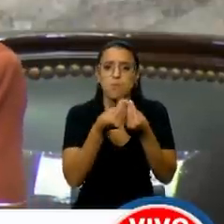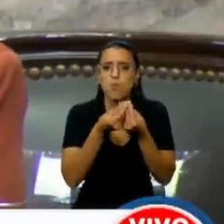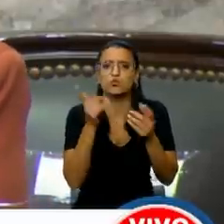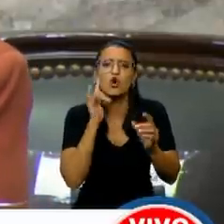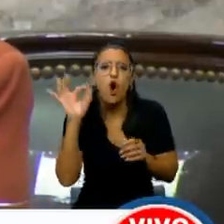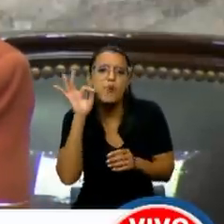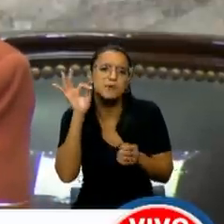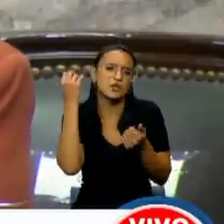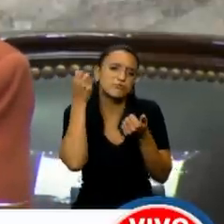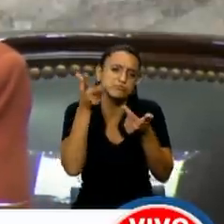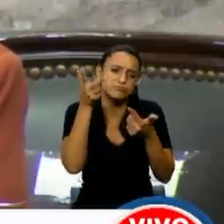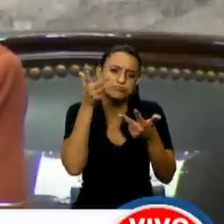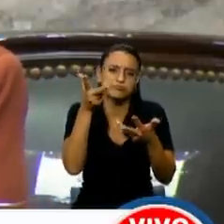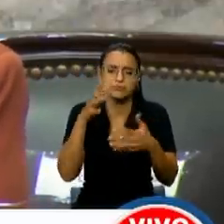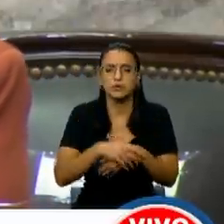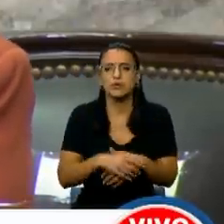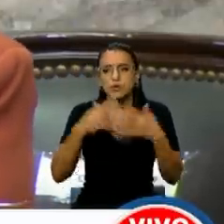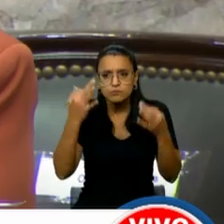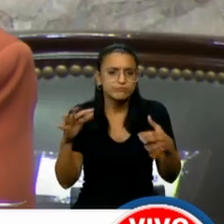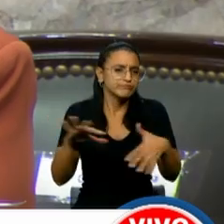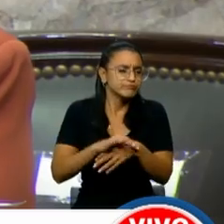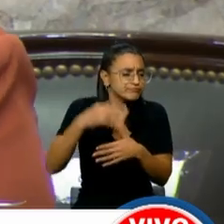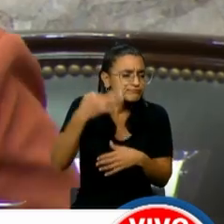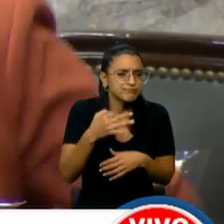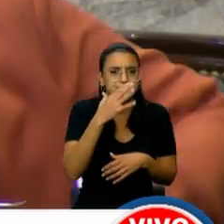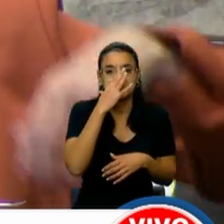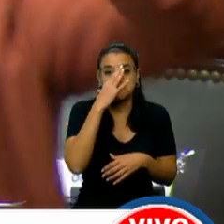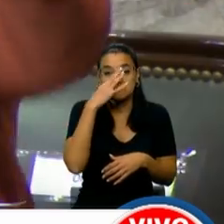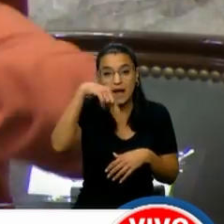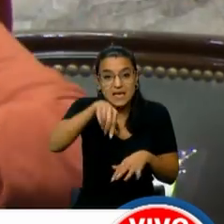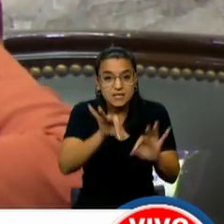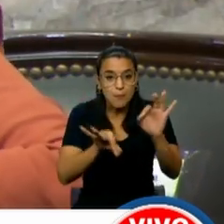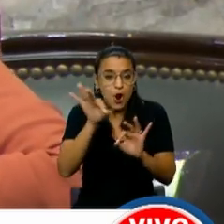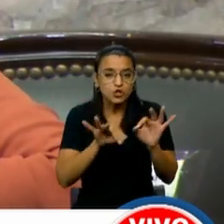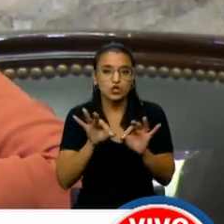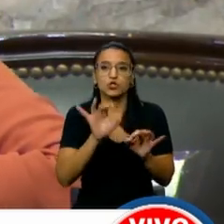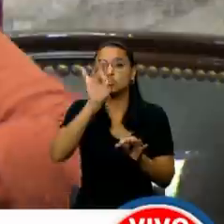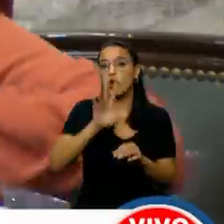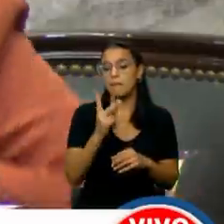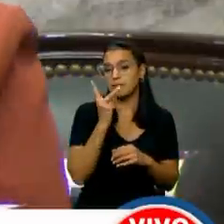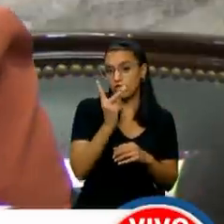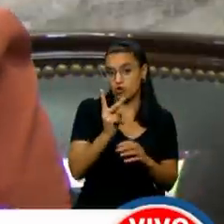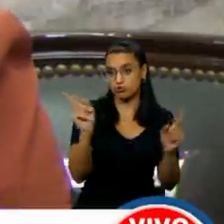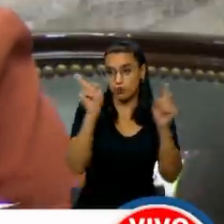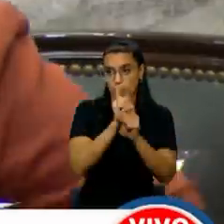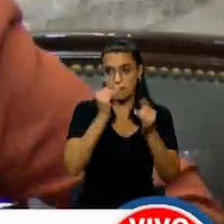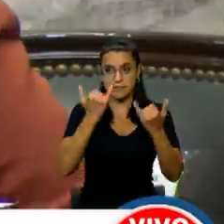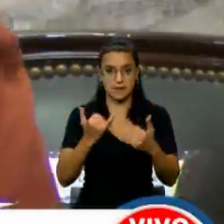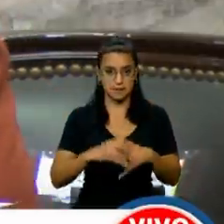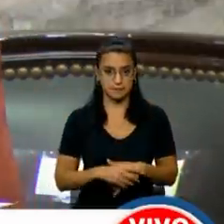opinado y con muchas tiras con mucha ciencia es que este proyecto tiene solo dos problemas